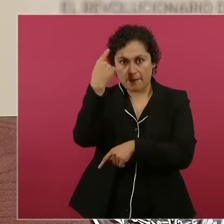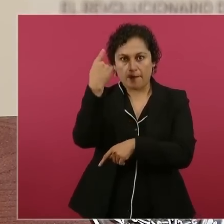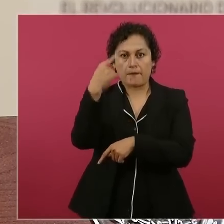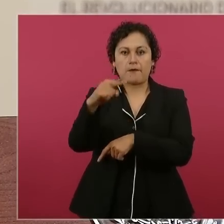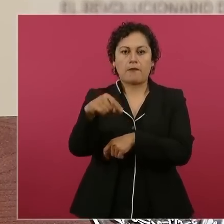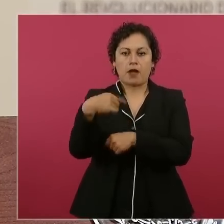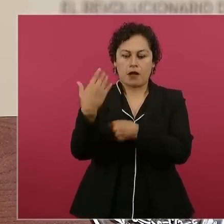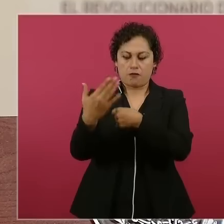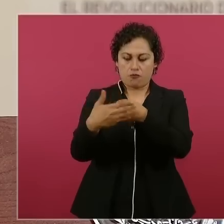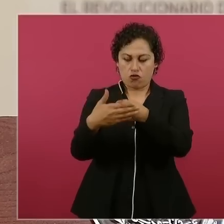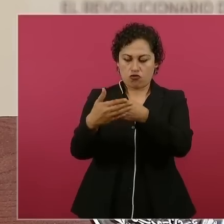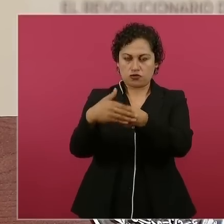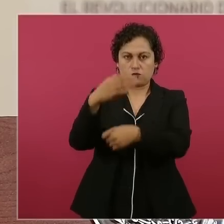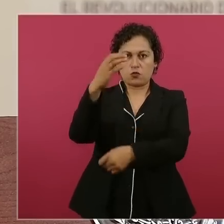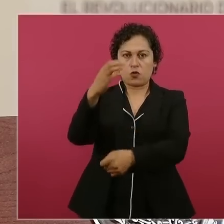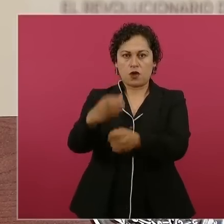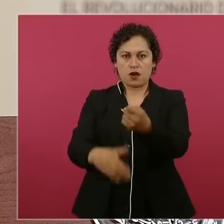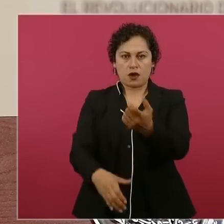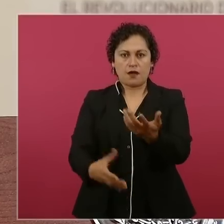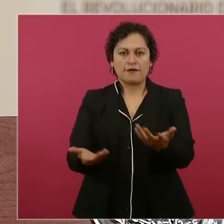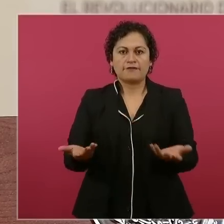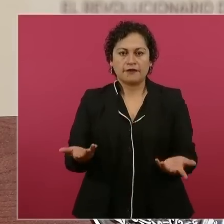esta transformación